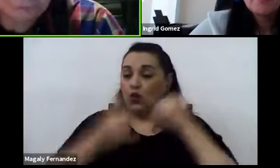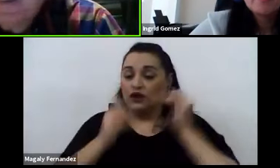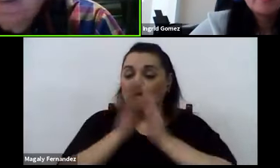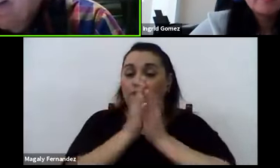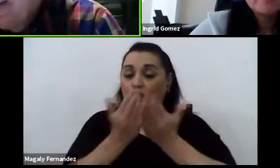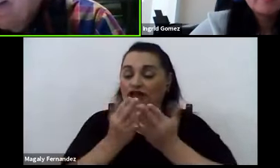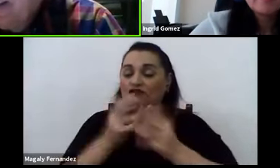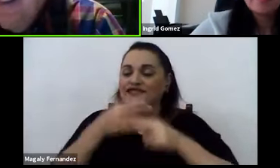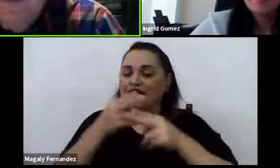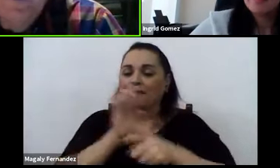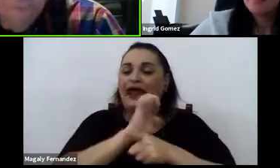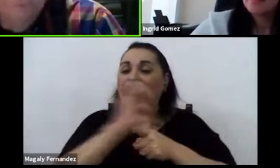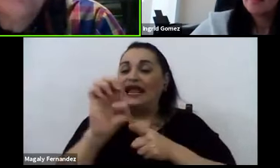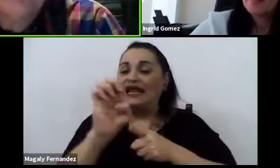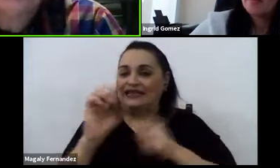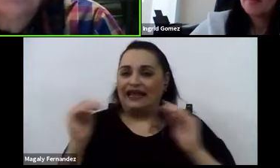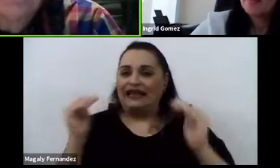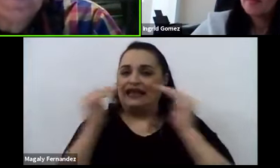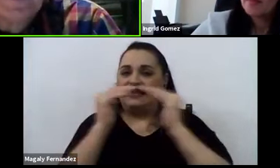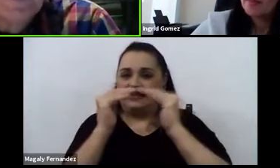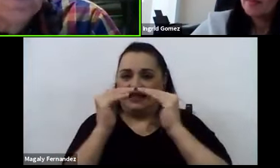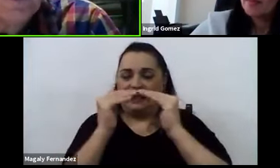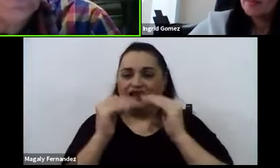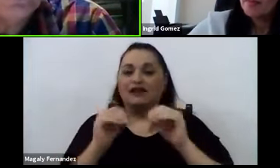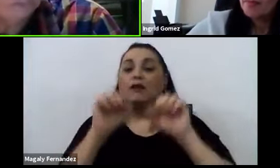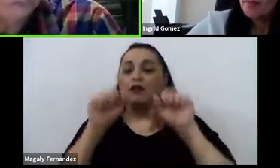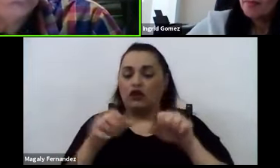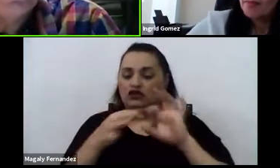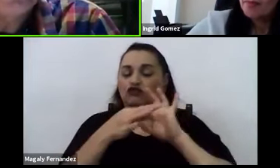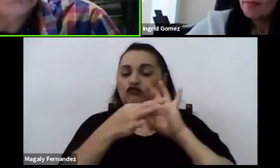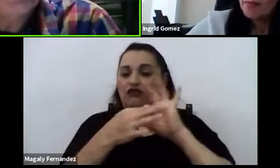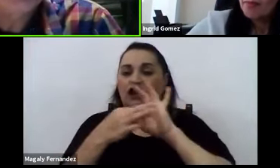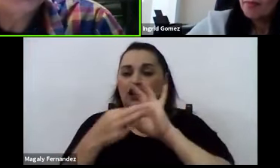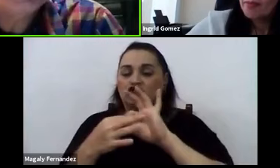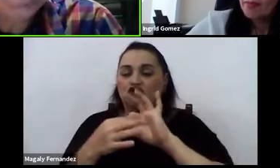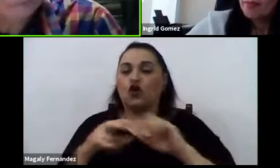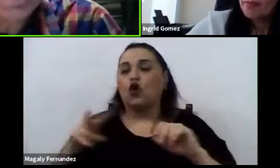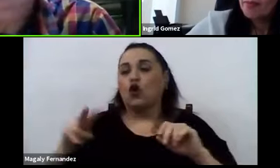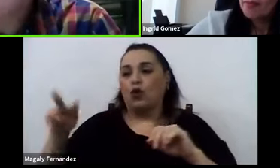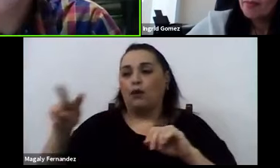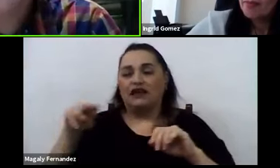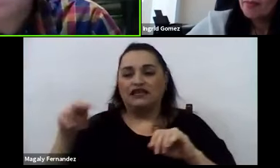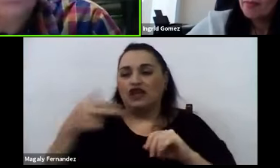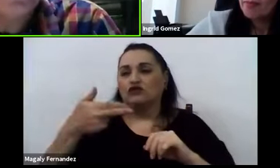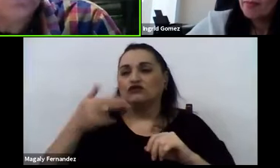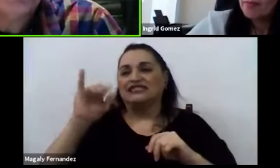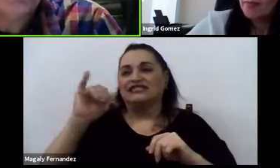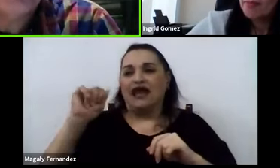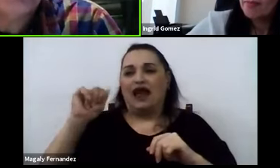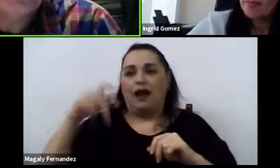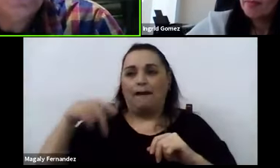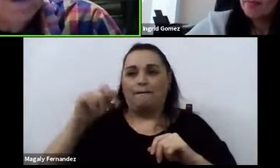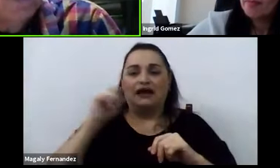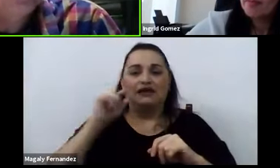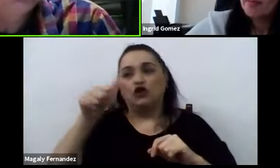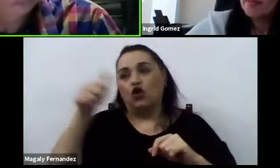de la equidad, y por eso también la relación con los compañeros de Chiapas y con muchos otros grupos del